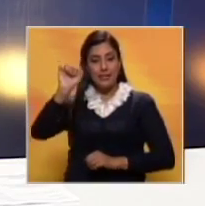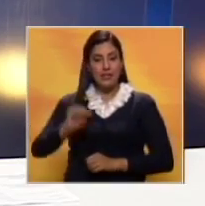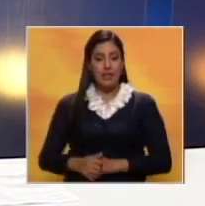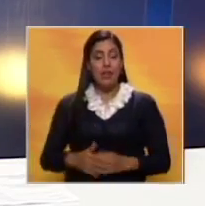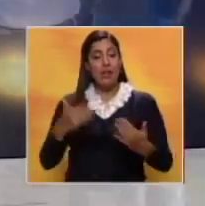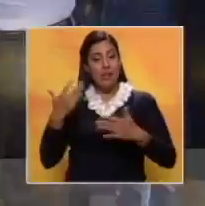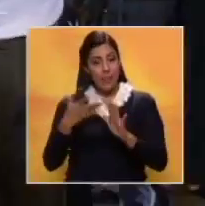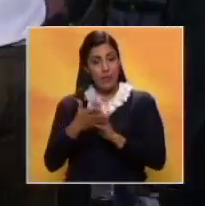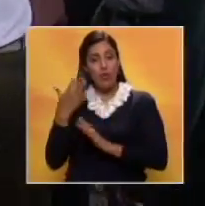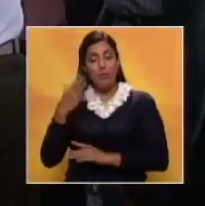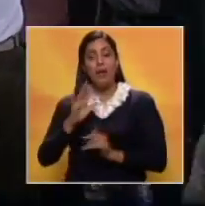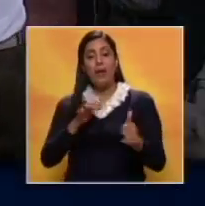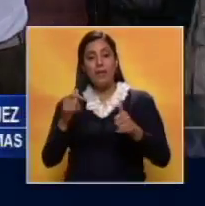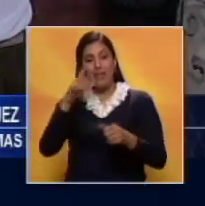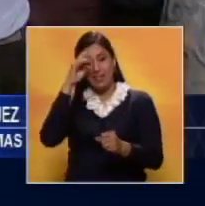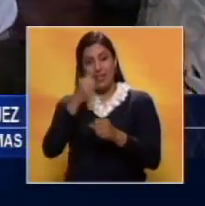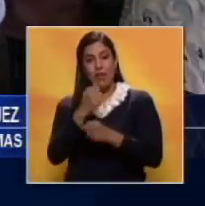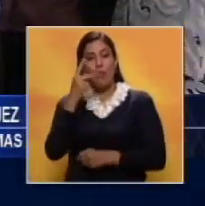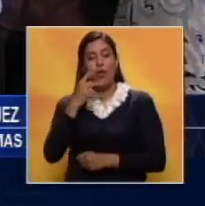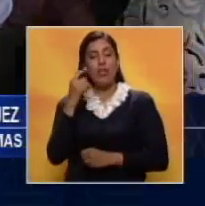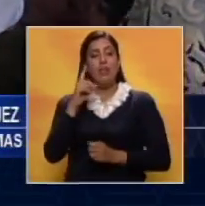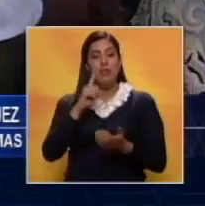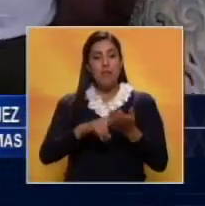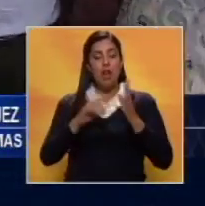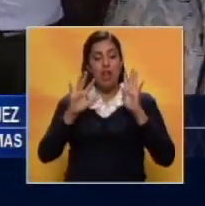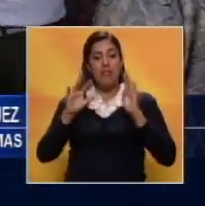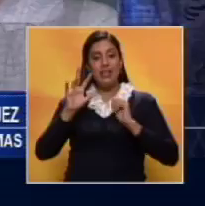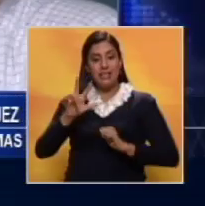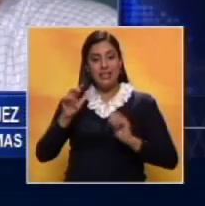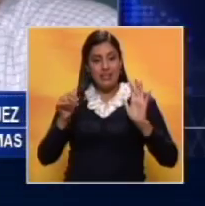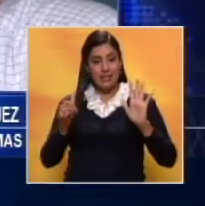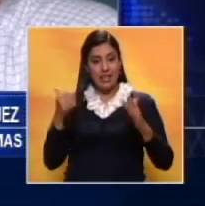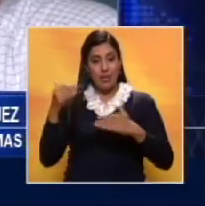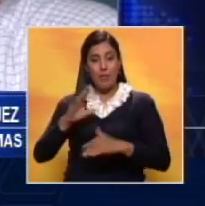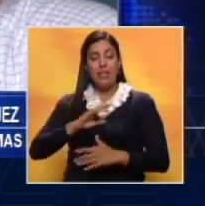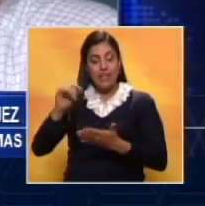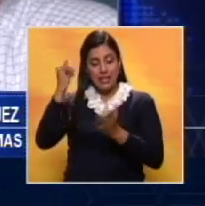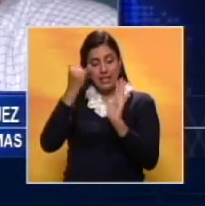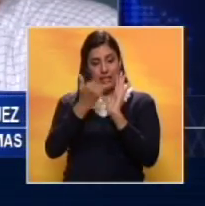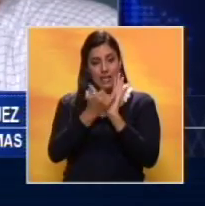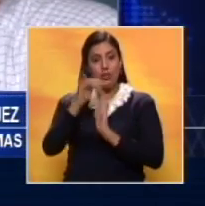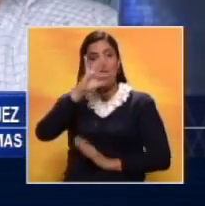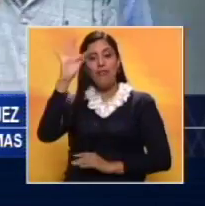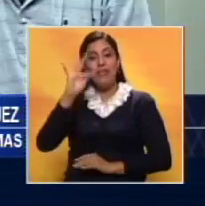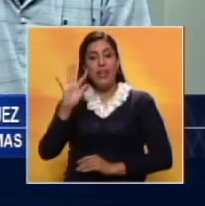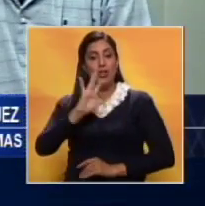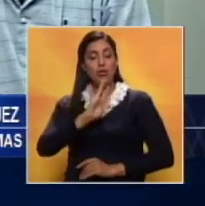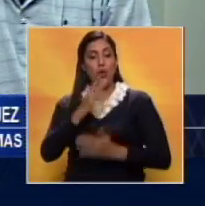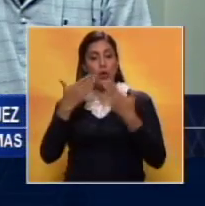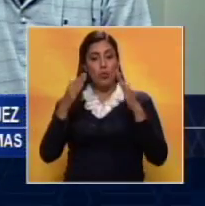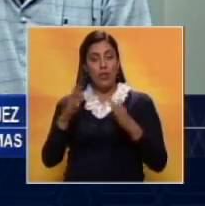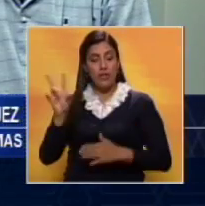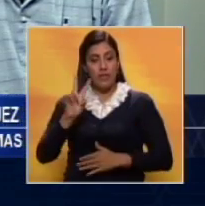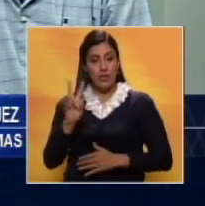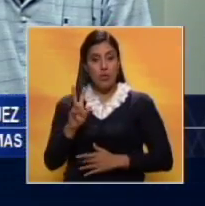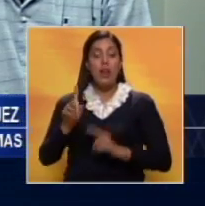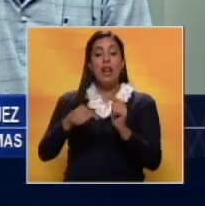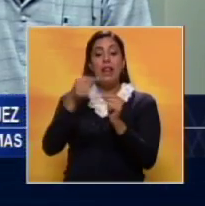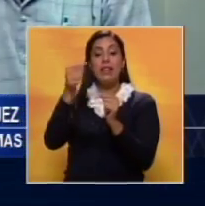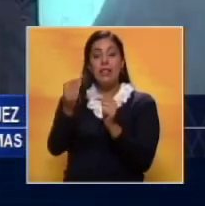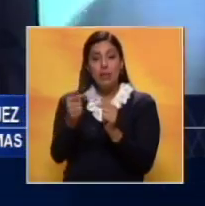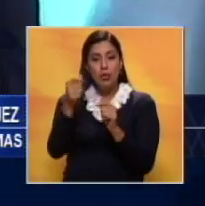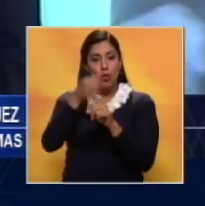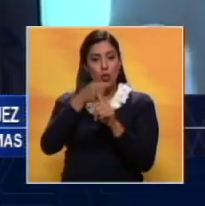Más. Márquez inició su carrera política en 1936, cuando se inscribió en la Federación de Estudiantes de Venezuela.